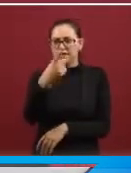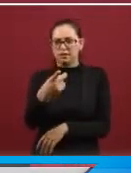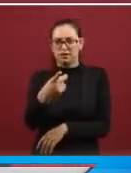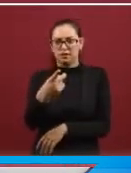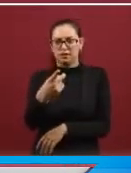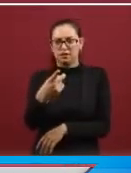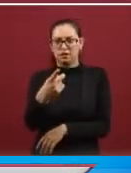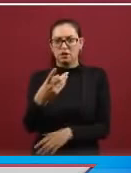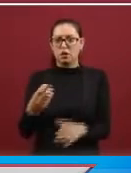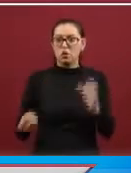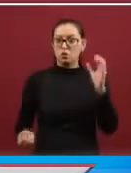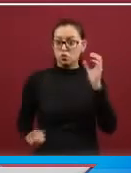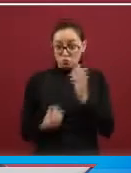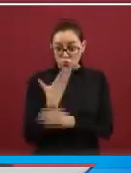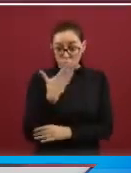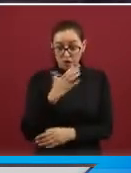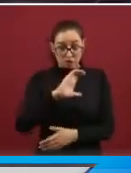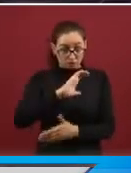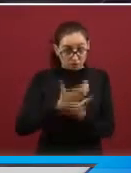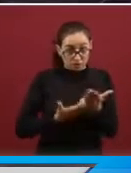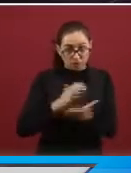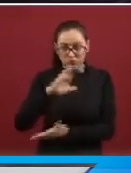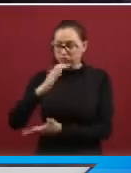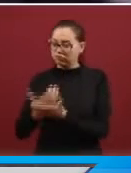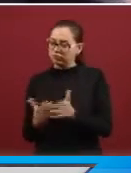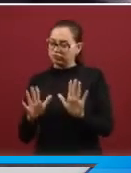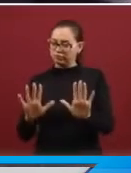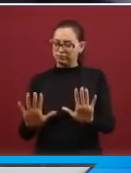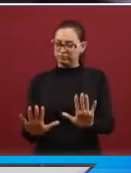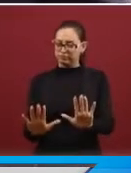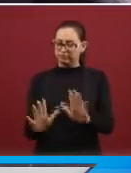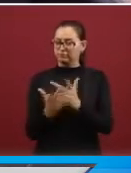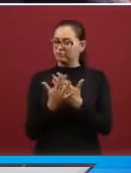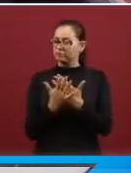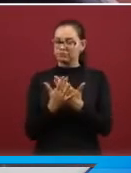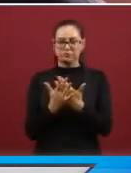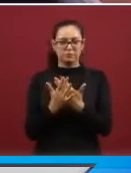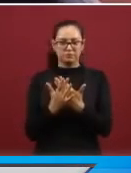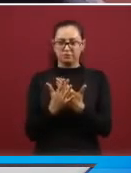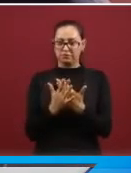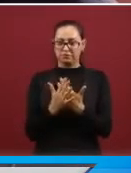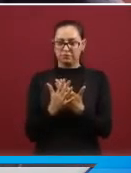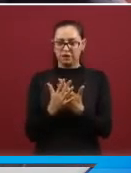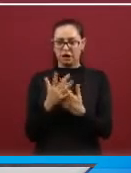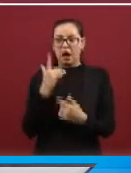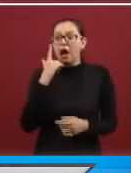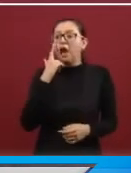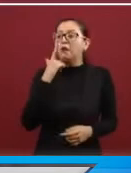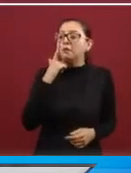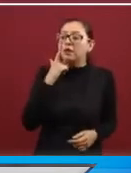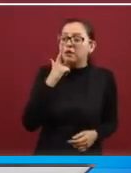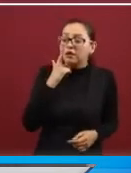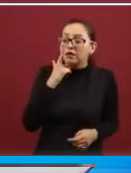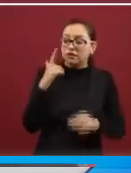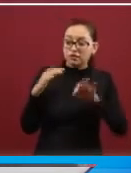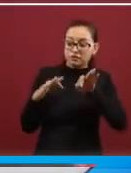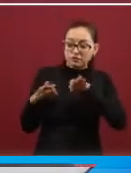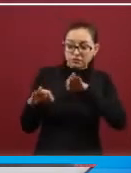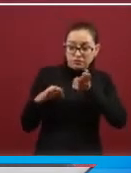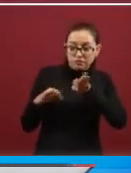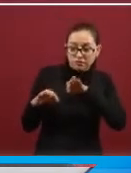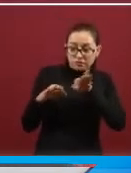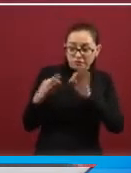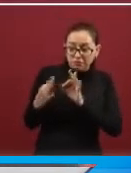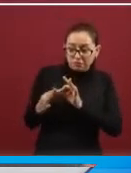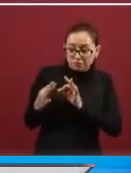nuevas rondas en tanto no tengamos resultados. No se convocará a nuevas rondas